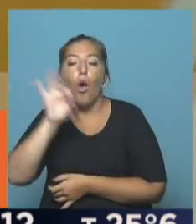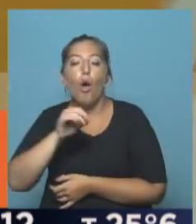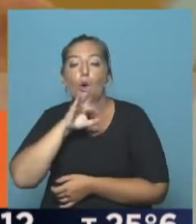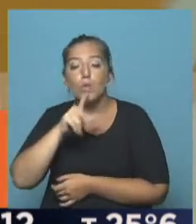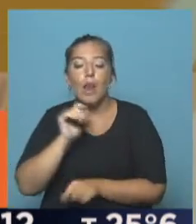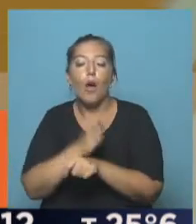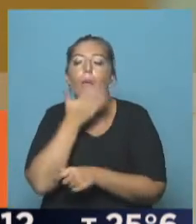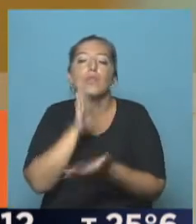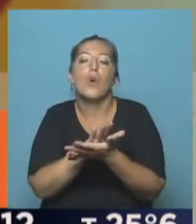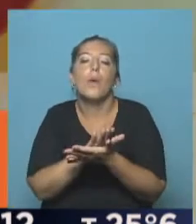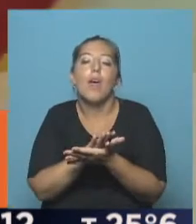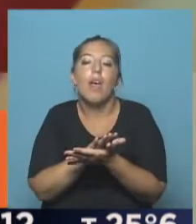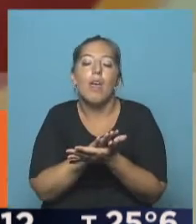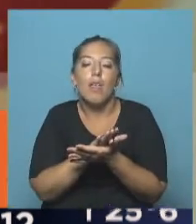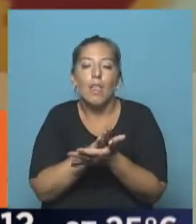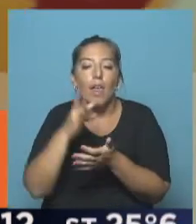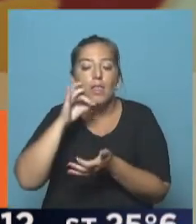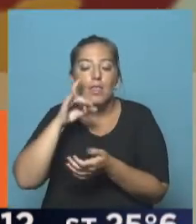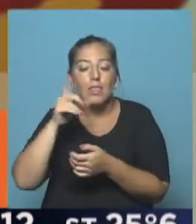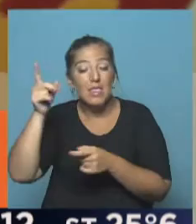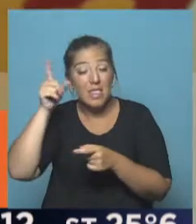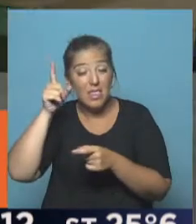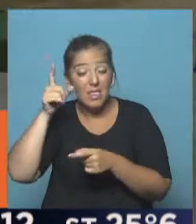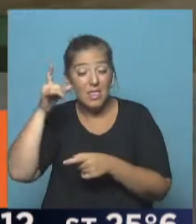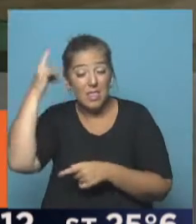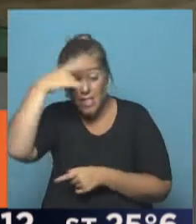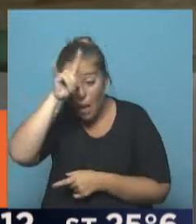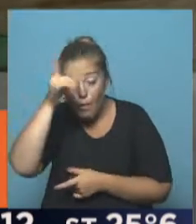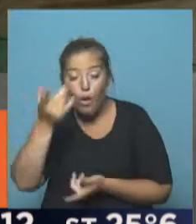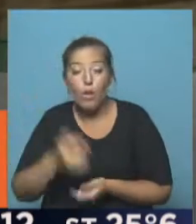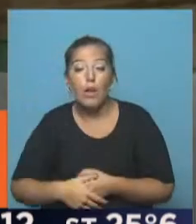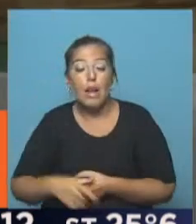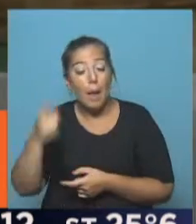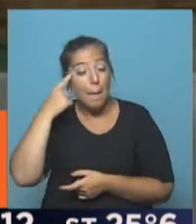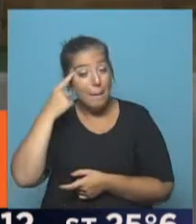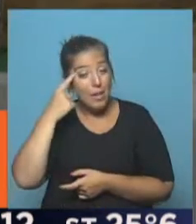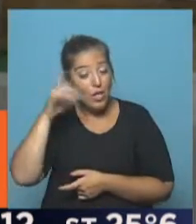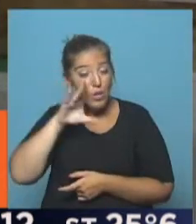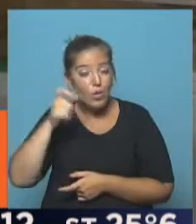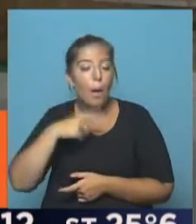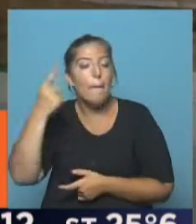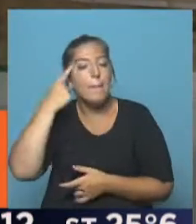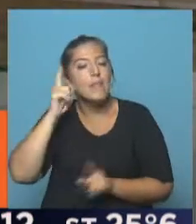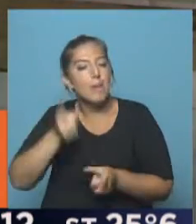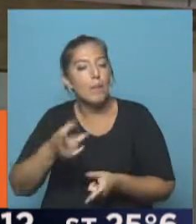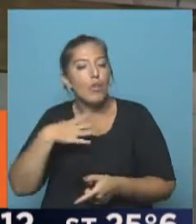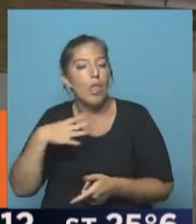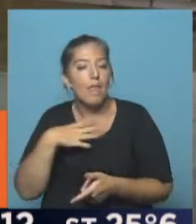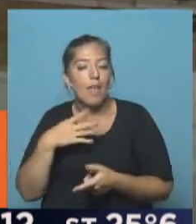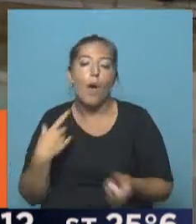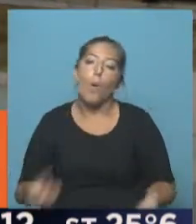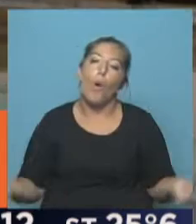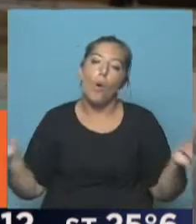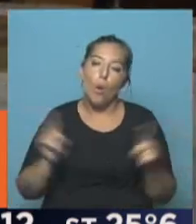al diablo mismo. El imaginario colectivo norteamericano todavía guarda esa imagen, que se ha reflotado con la